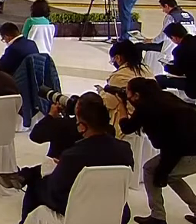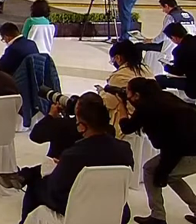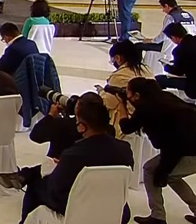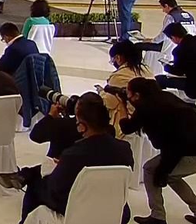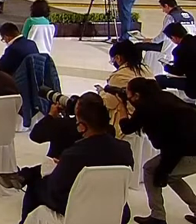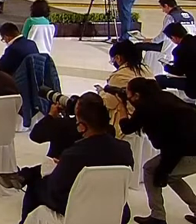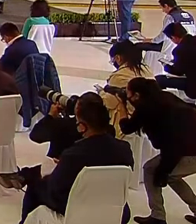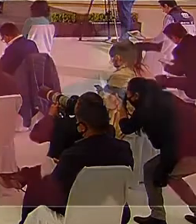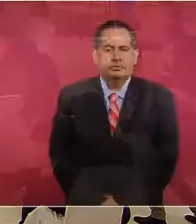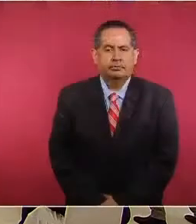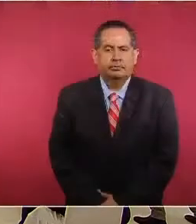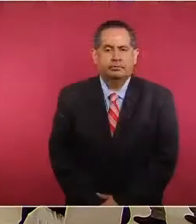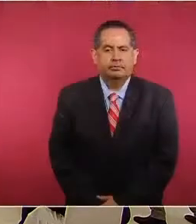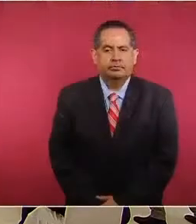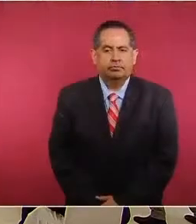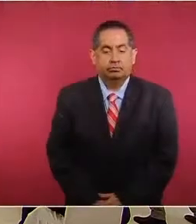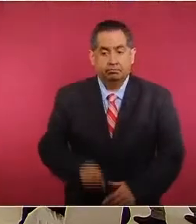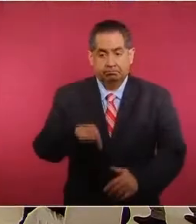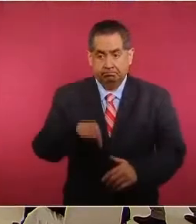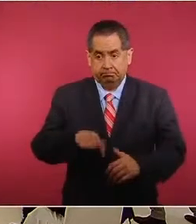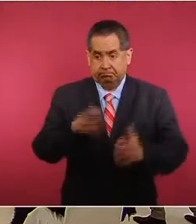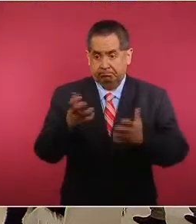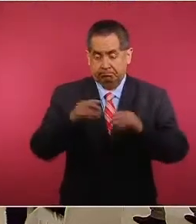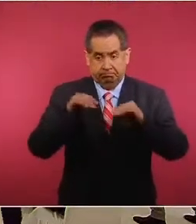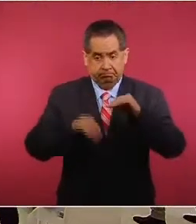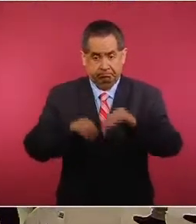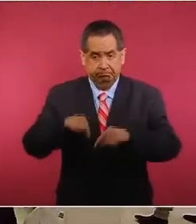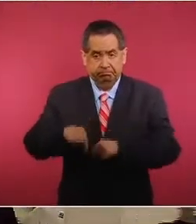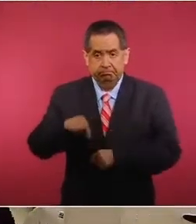través de la compañía Boeing.